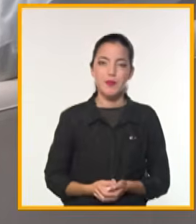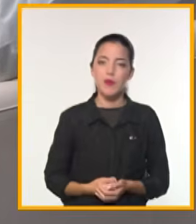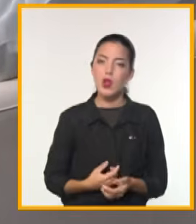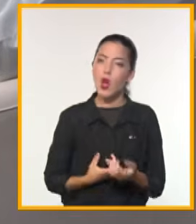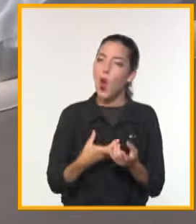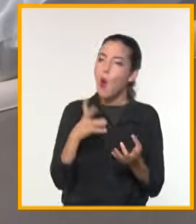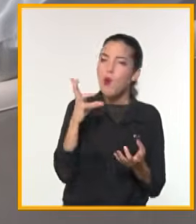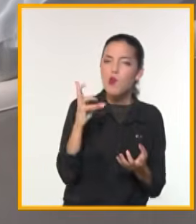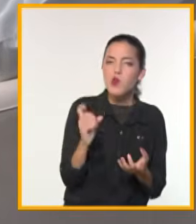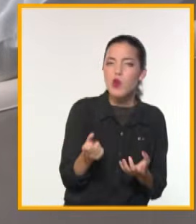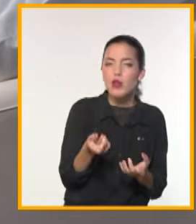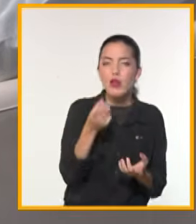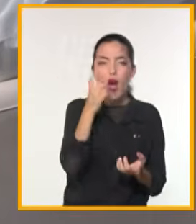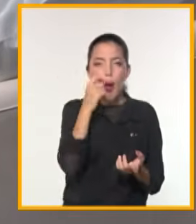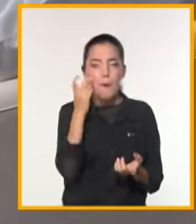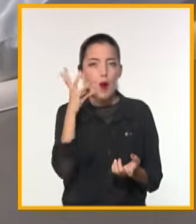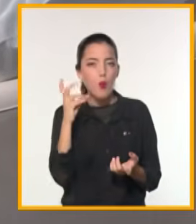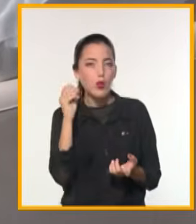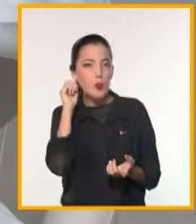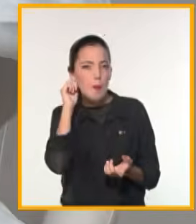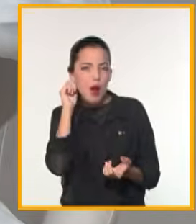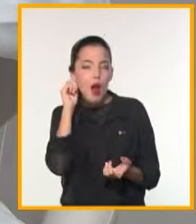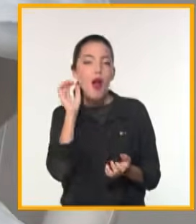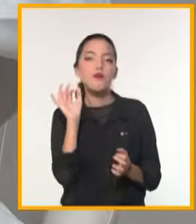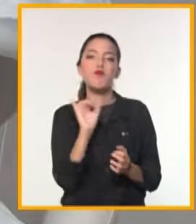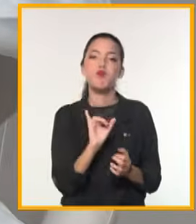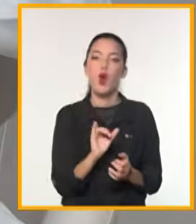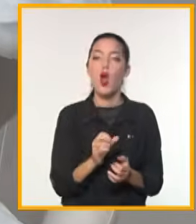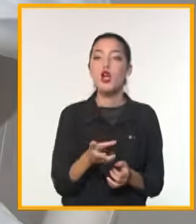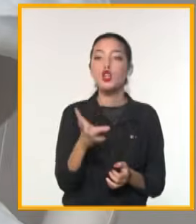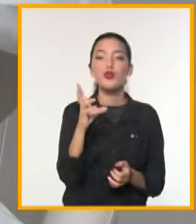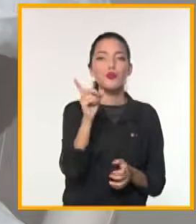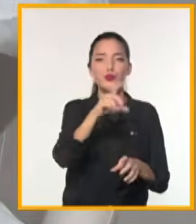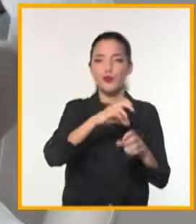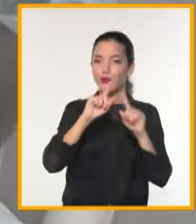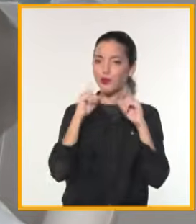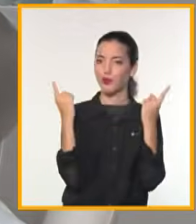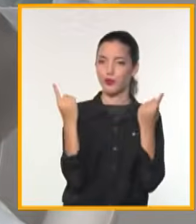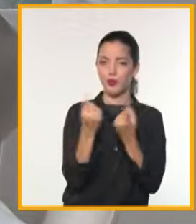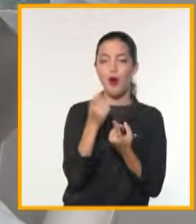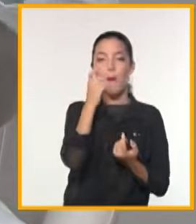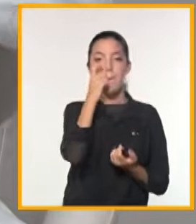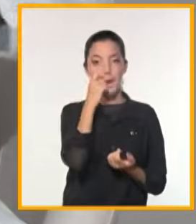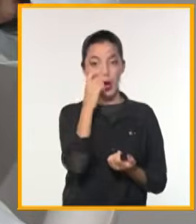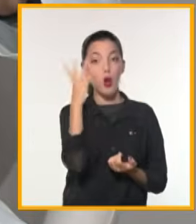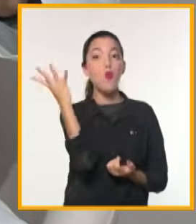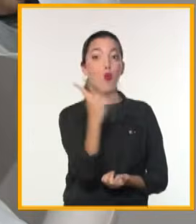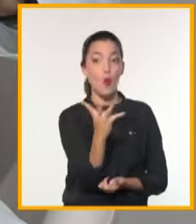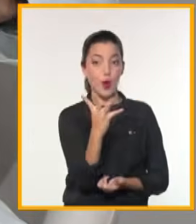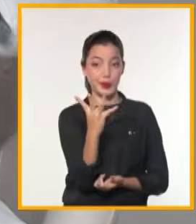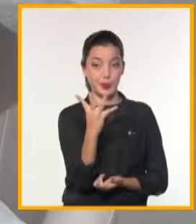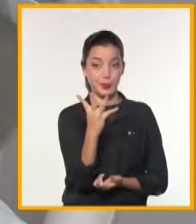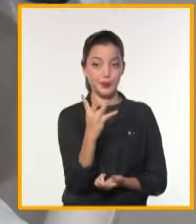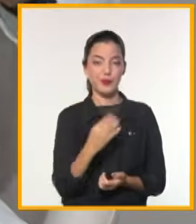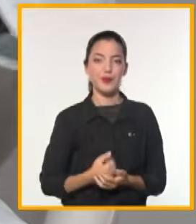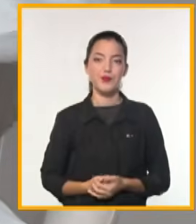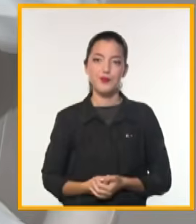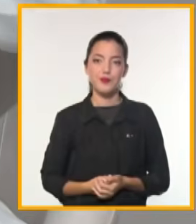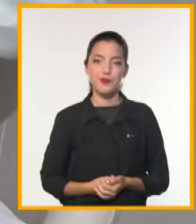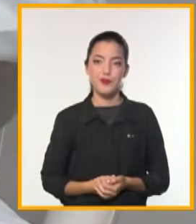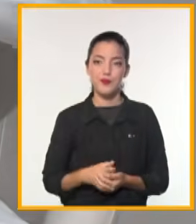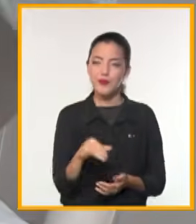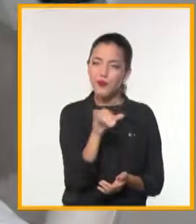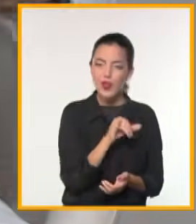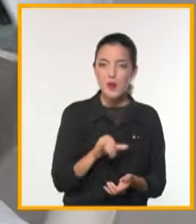Todos varones. Todos varones. Todos varones, y nuestro padre nos puso en fila también. Usted tiene que ayudar a su mamá, entonces uno friega,